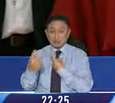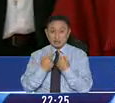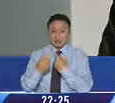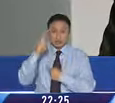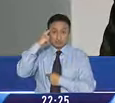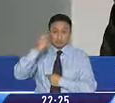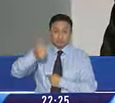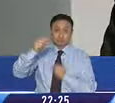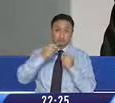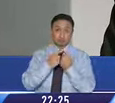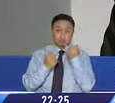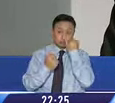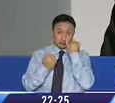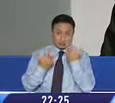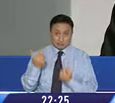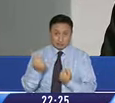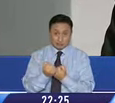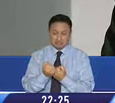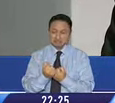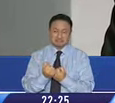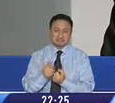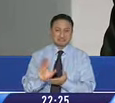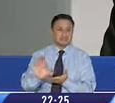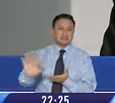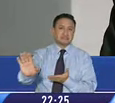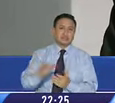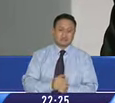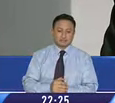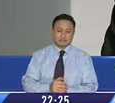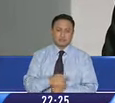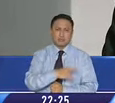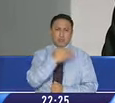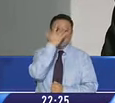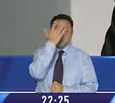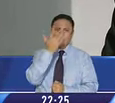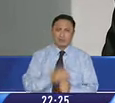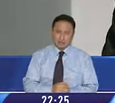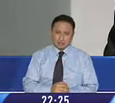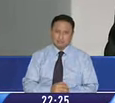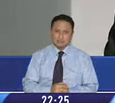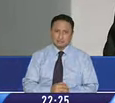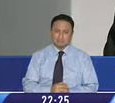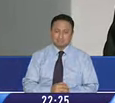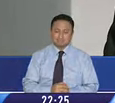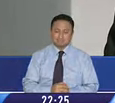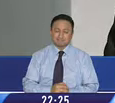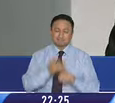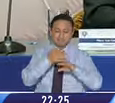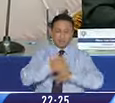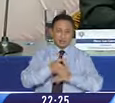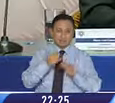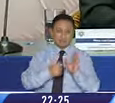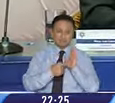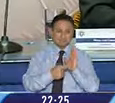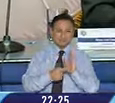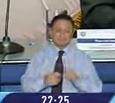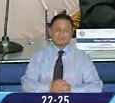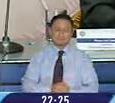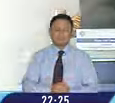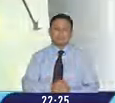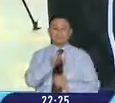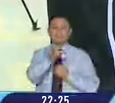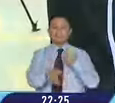entre el gobierno y las organizaciones indígenas. ¿Cuáles son las razones de la decisión? Se la contamos en breve.